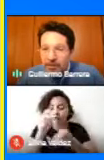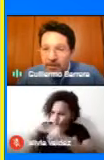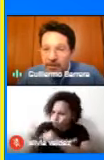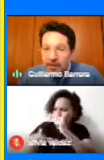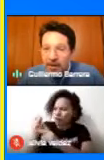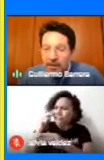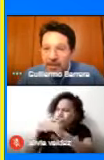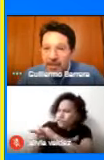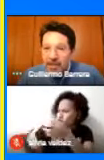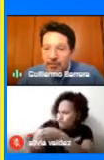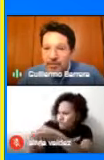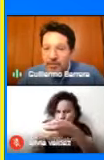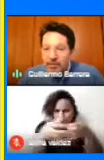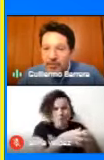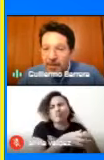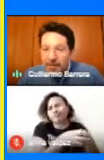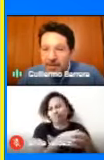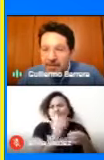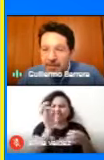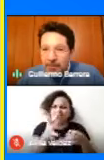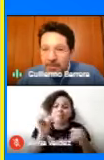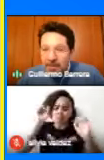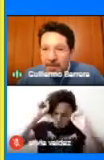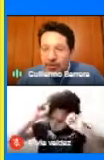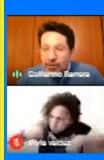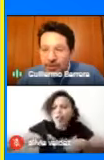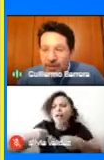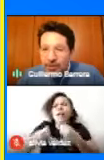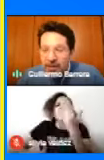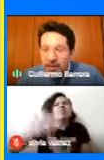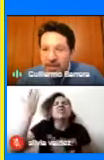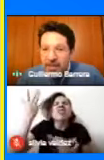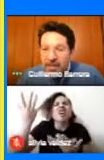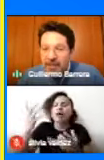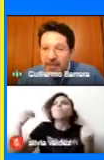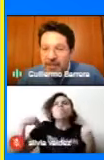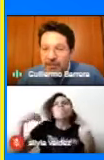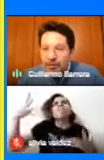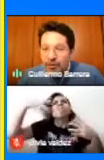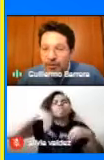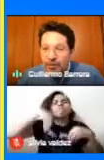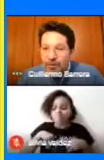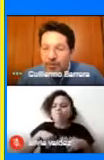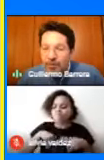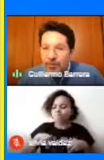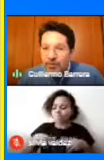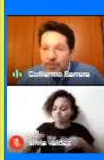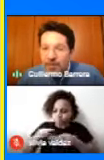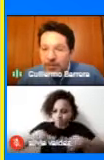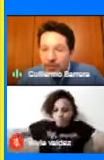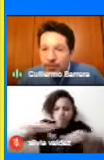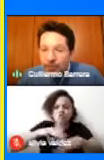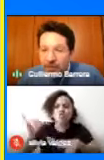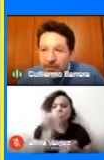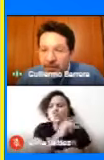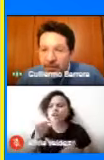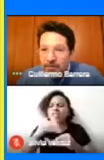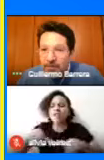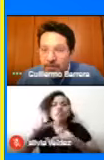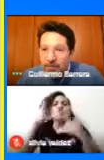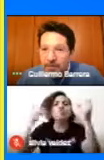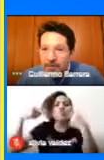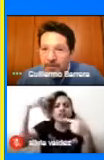visión colectiva, entonces son capaces de empezar a concebir el territorio como un territorio